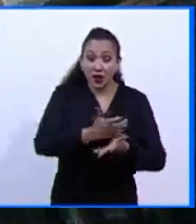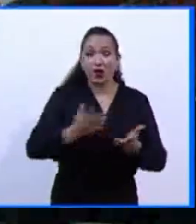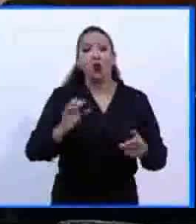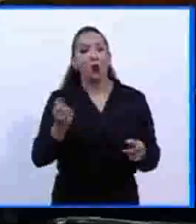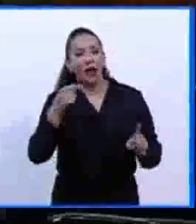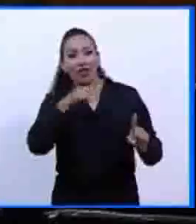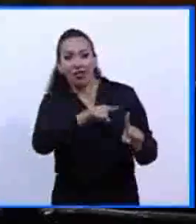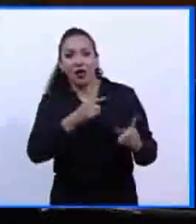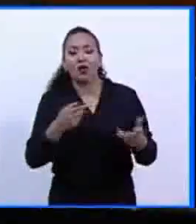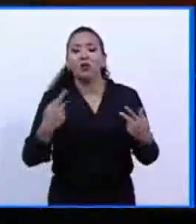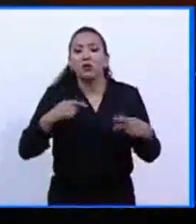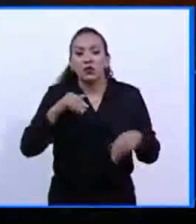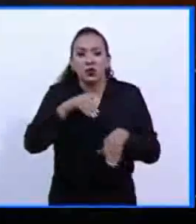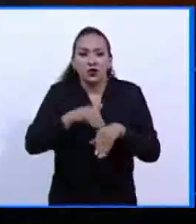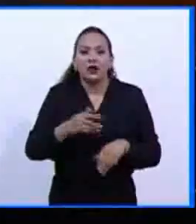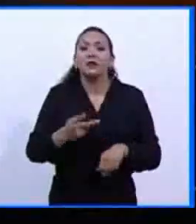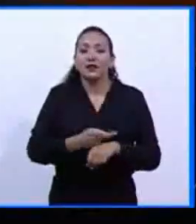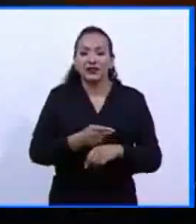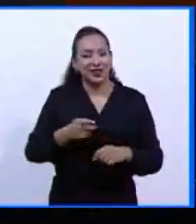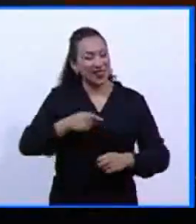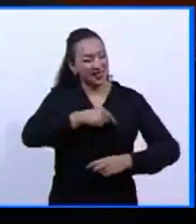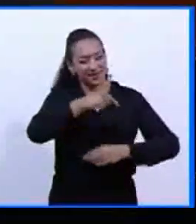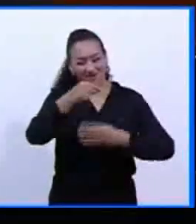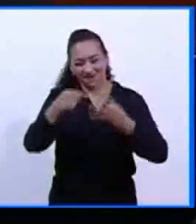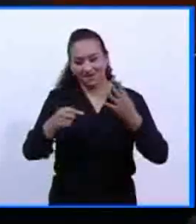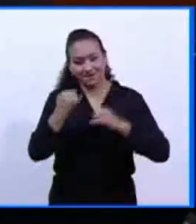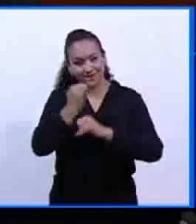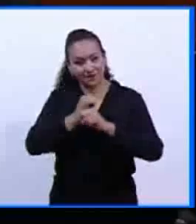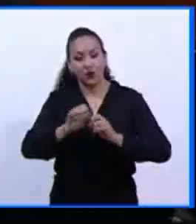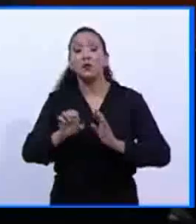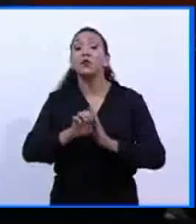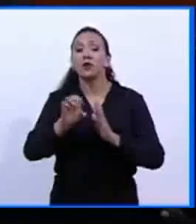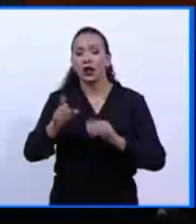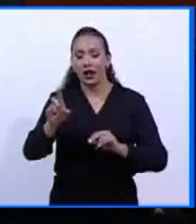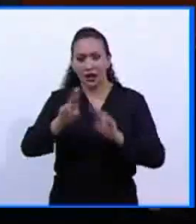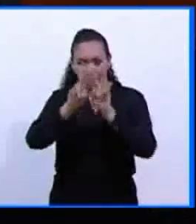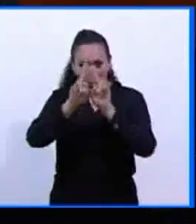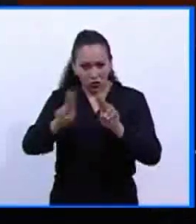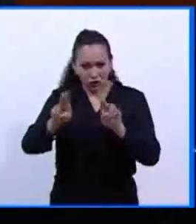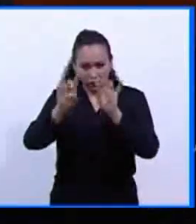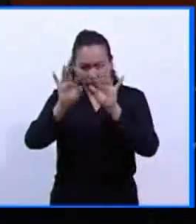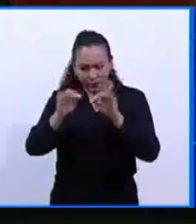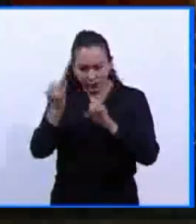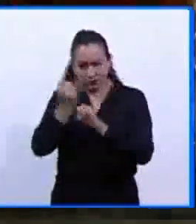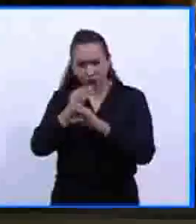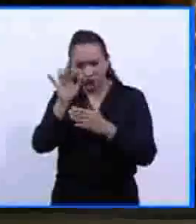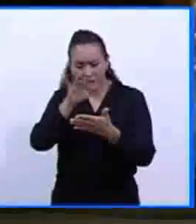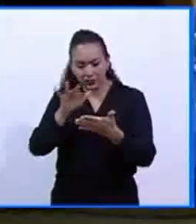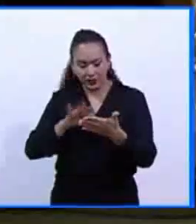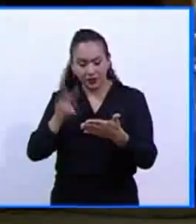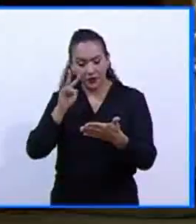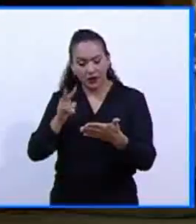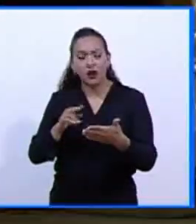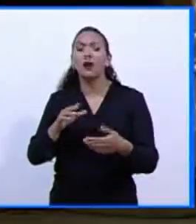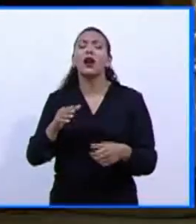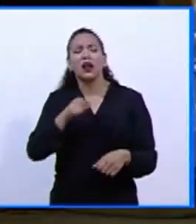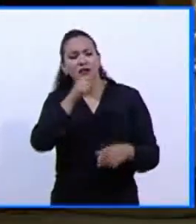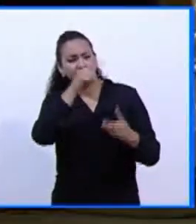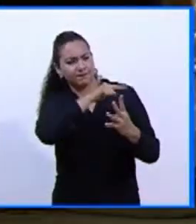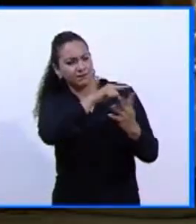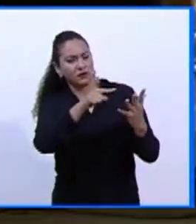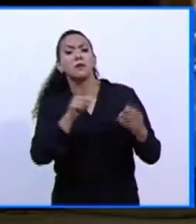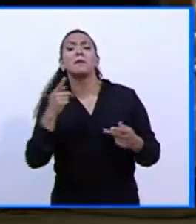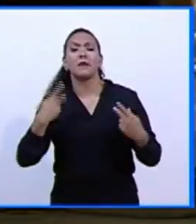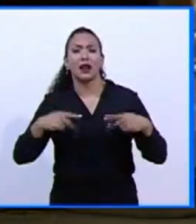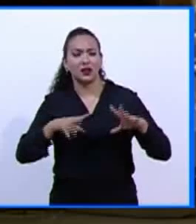subordinación o coacción. Destacó que en un informe de la ONU se analizó el género de las personas arrestadas o procesadas por